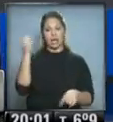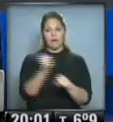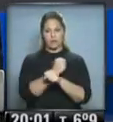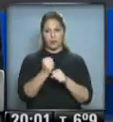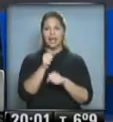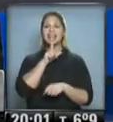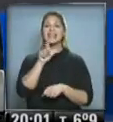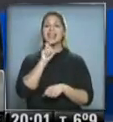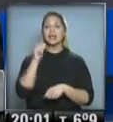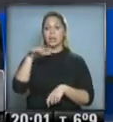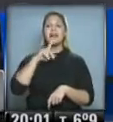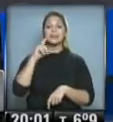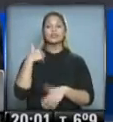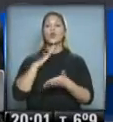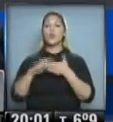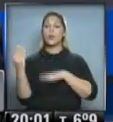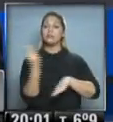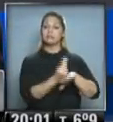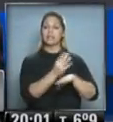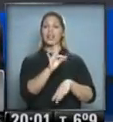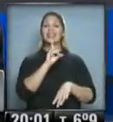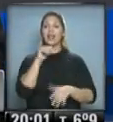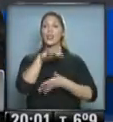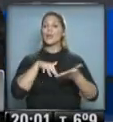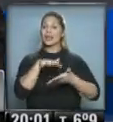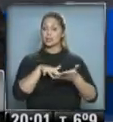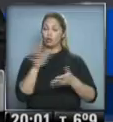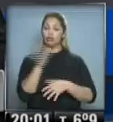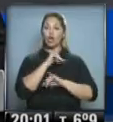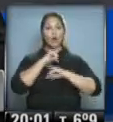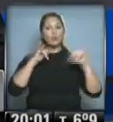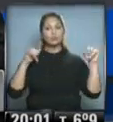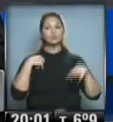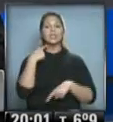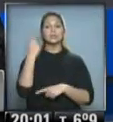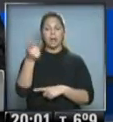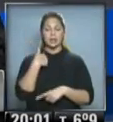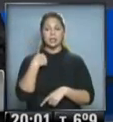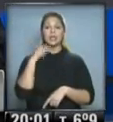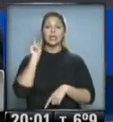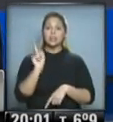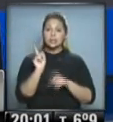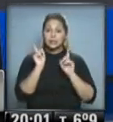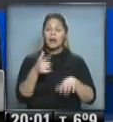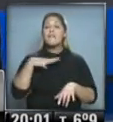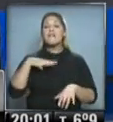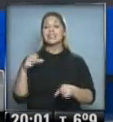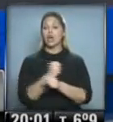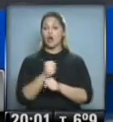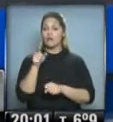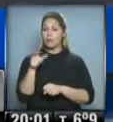Martino va a ser el nuevo técnico del Barcelona, lo dan todos los medios españoles. También la prensa local, solamente falta la